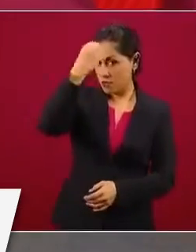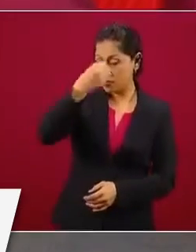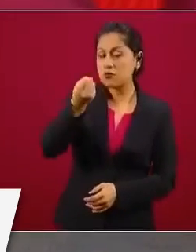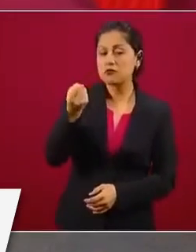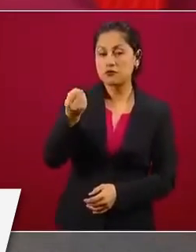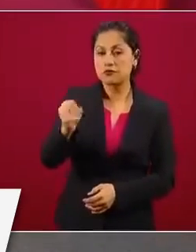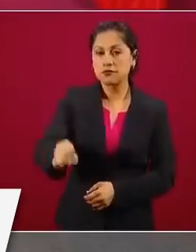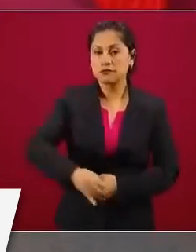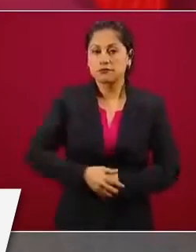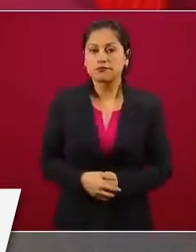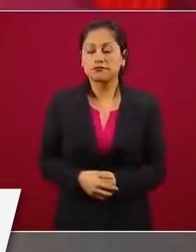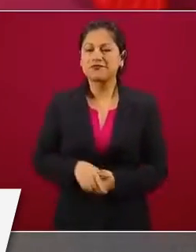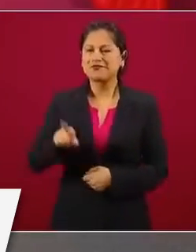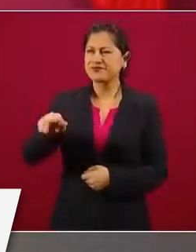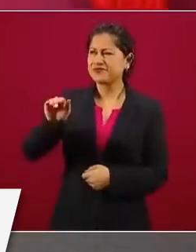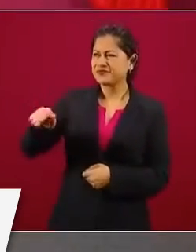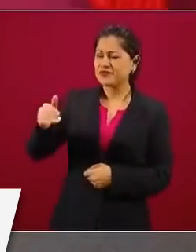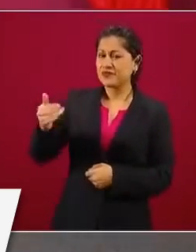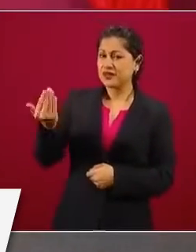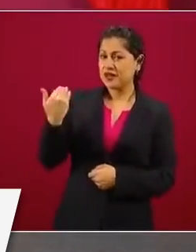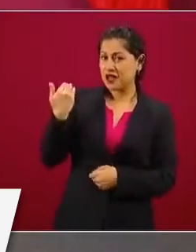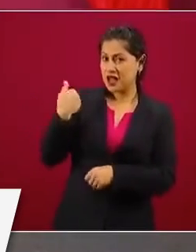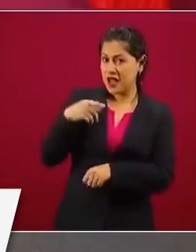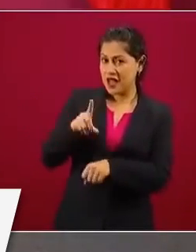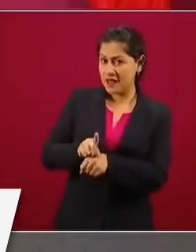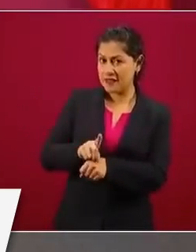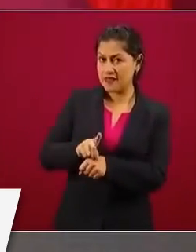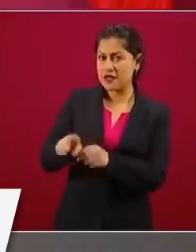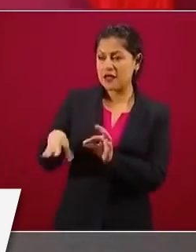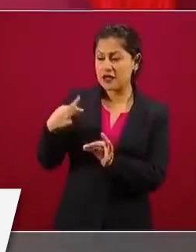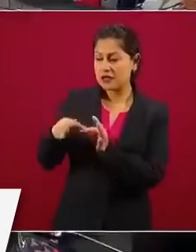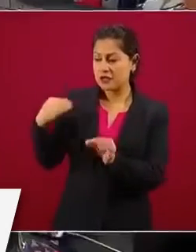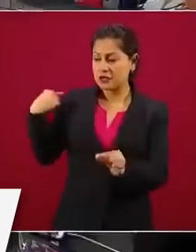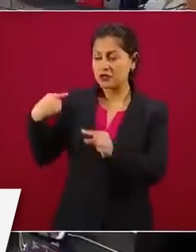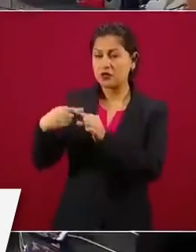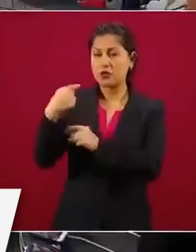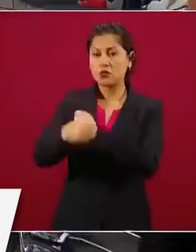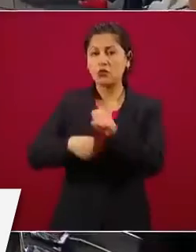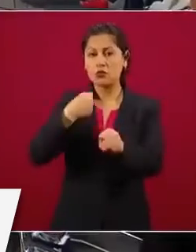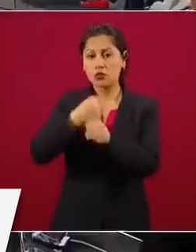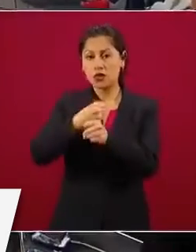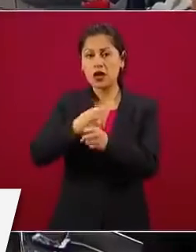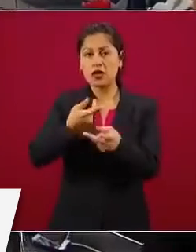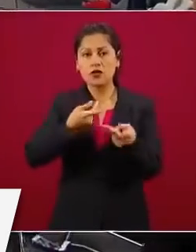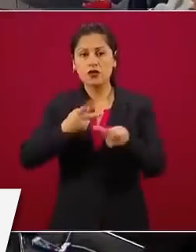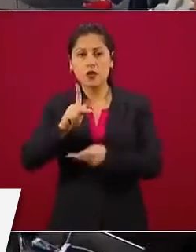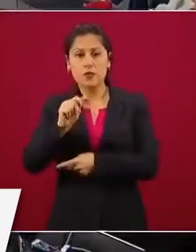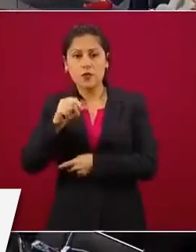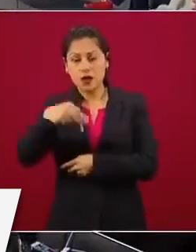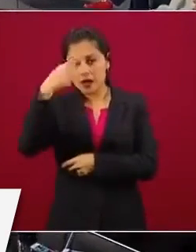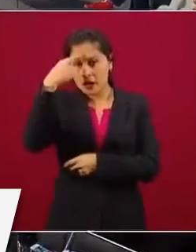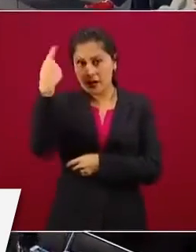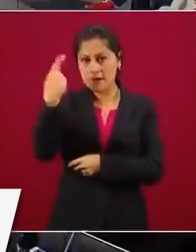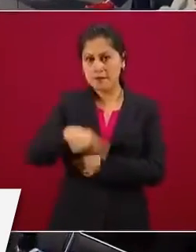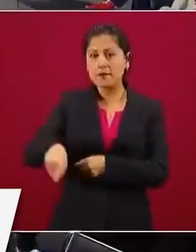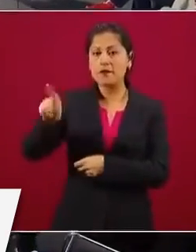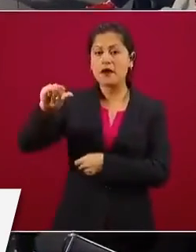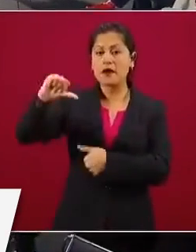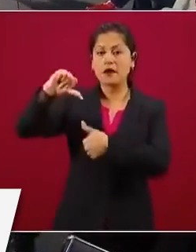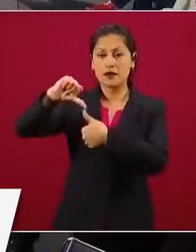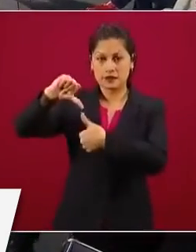Por último, presidente, hace unos días se cumplió un año del anuncio del plan para Centroamérica, el plan que México junto con la CEPAL pues